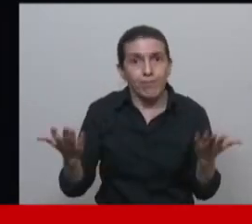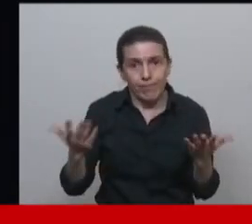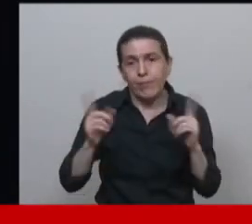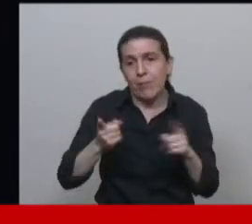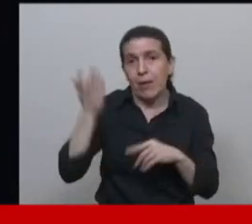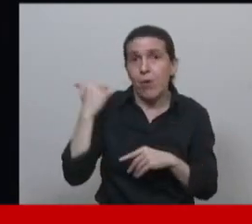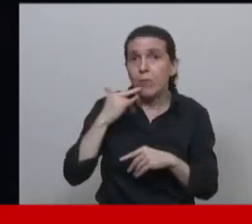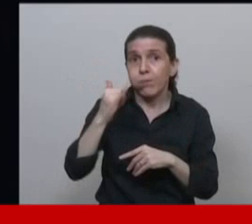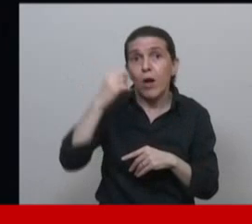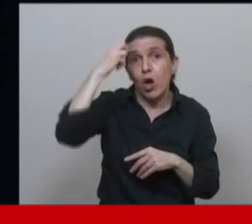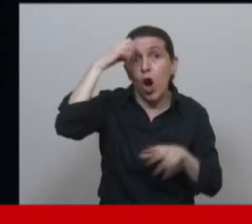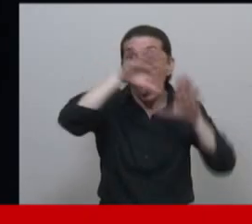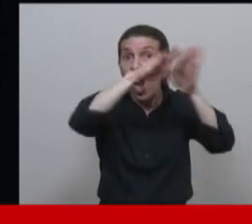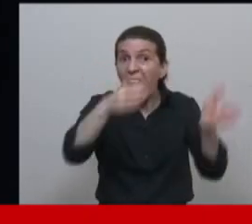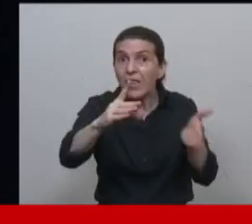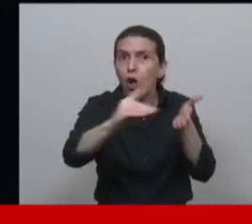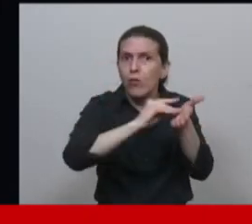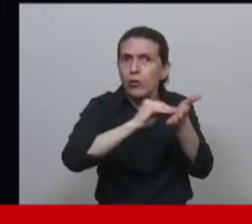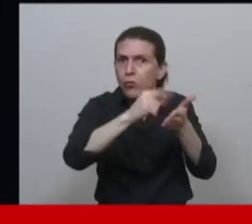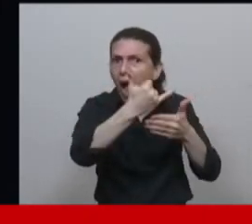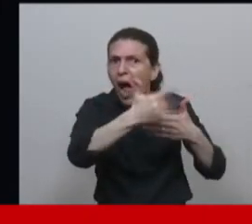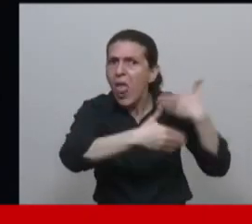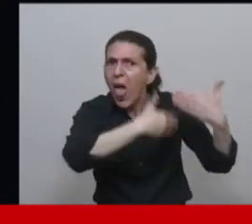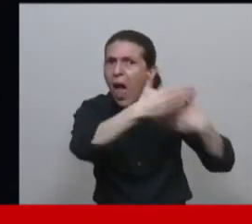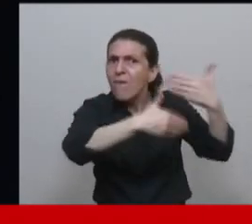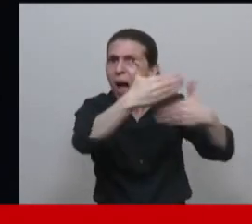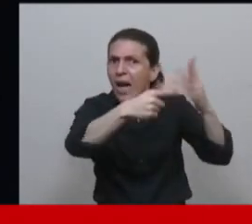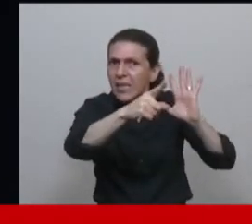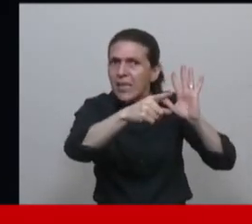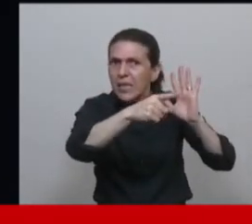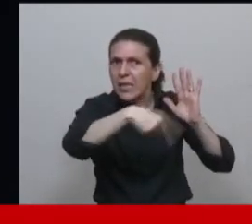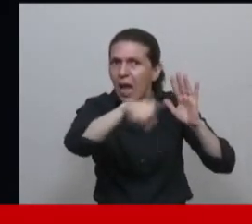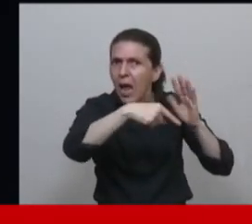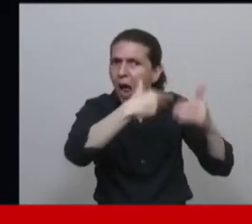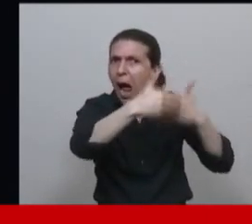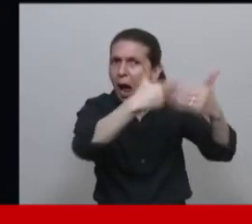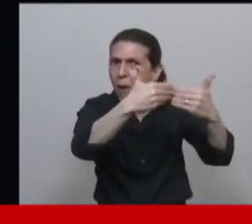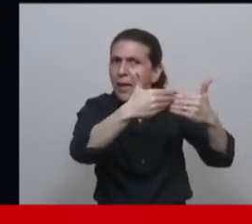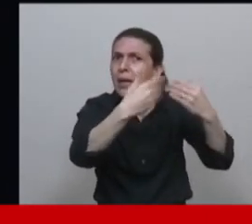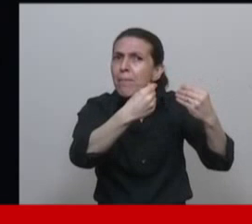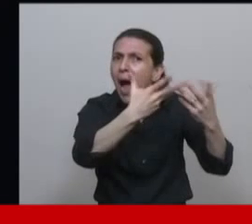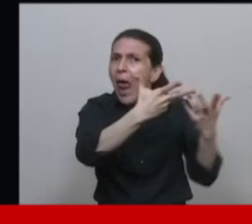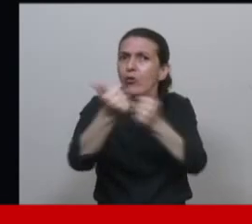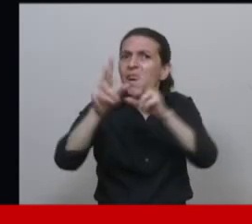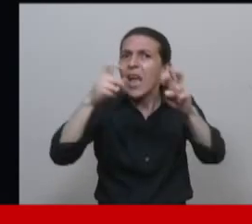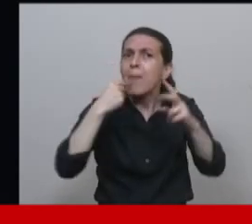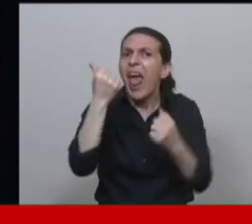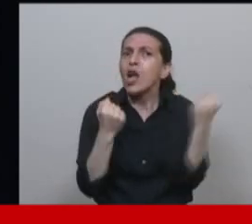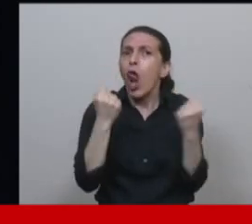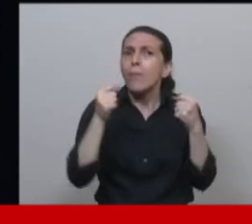Como decía, el Congreso está avanzando en otro paso de este proceso de tranquilizar a la economía argentina que tenemos